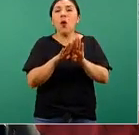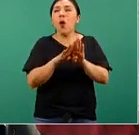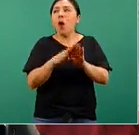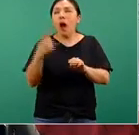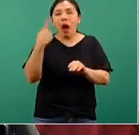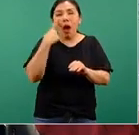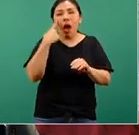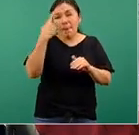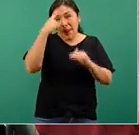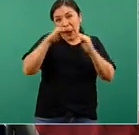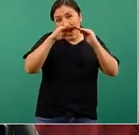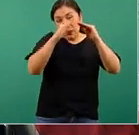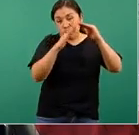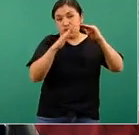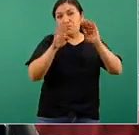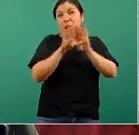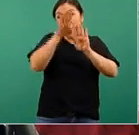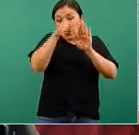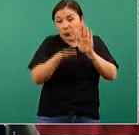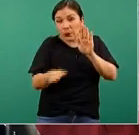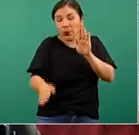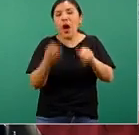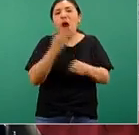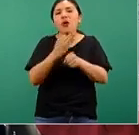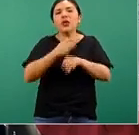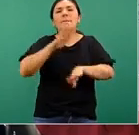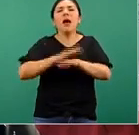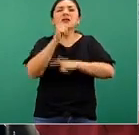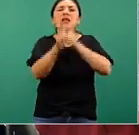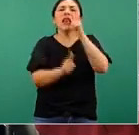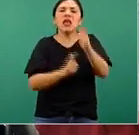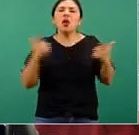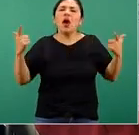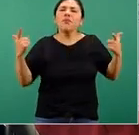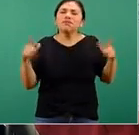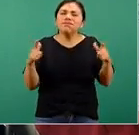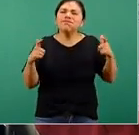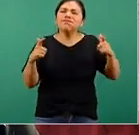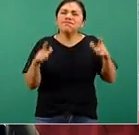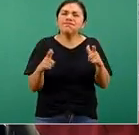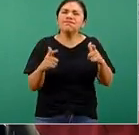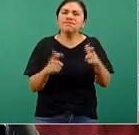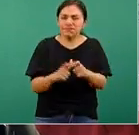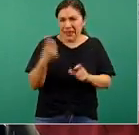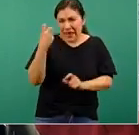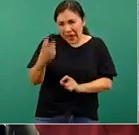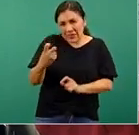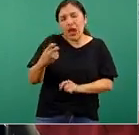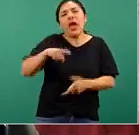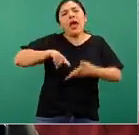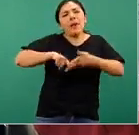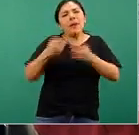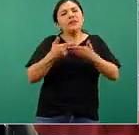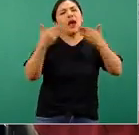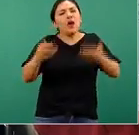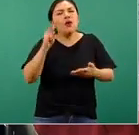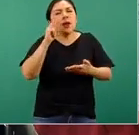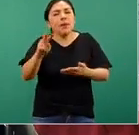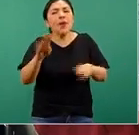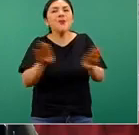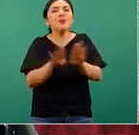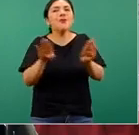tendencia descendente es más lenta para efectos de la tendencia, y empezamos más bien a ver que nos